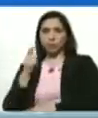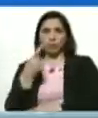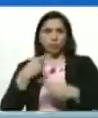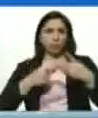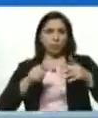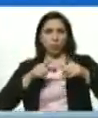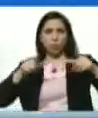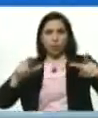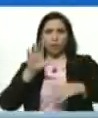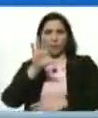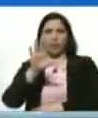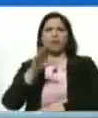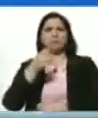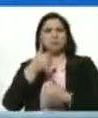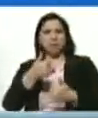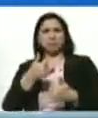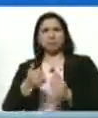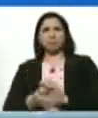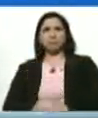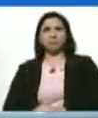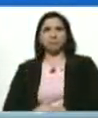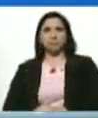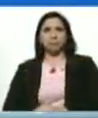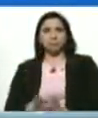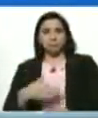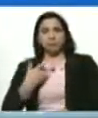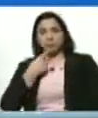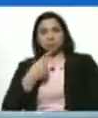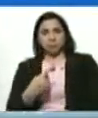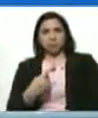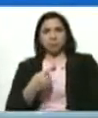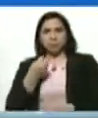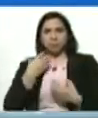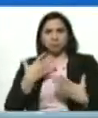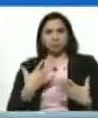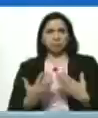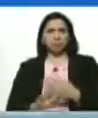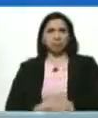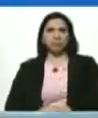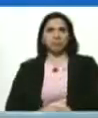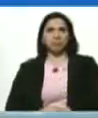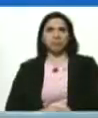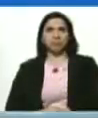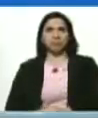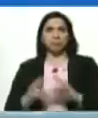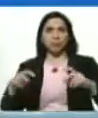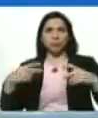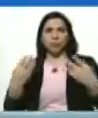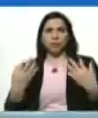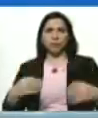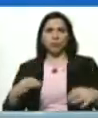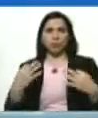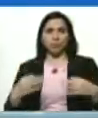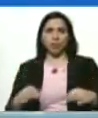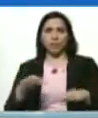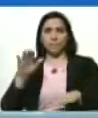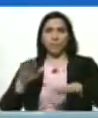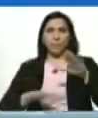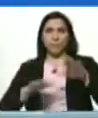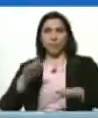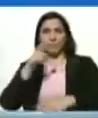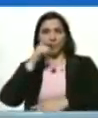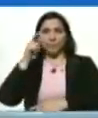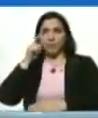y ha salido bien puedo decirlo ha salido bien en una nueva normalidad relativa y